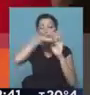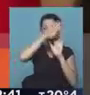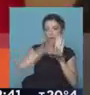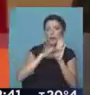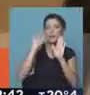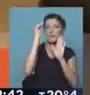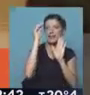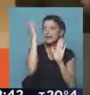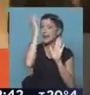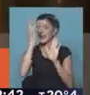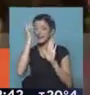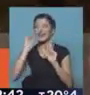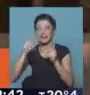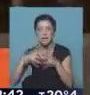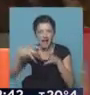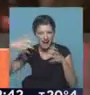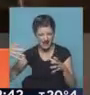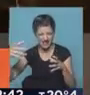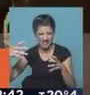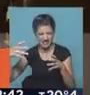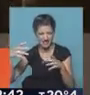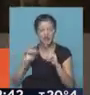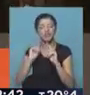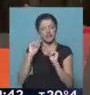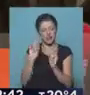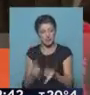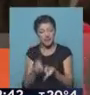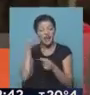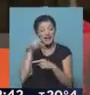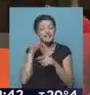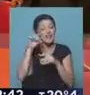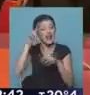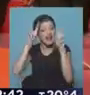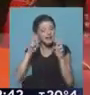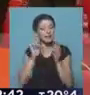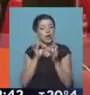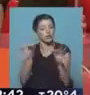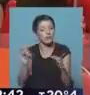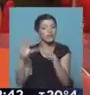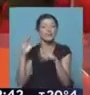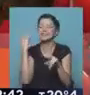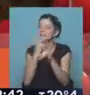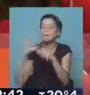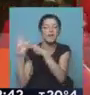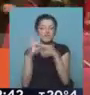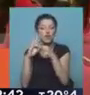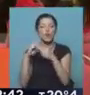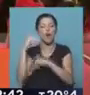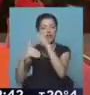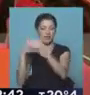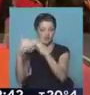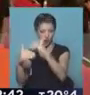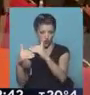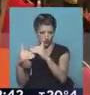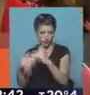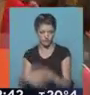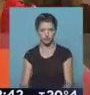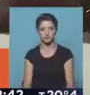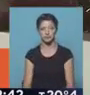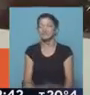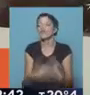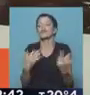cual estuvo muy ligado al tema del desarrollo la cuestión de la contaminación. Evidentemente acá hay que buscar otro modelo de desarrollo,